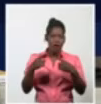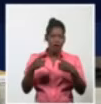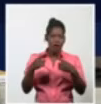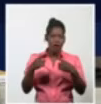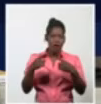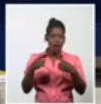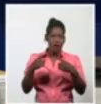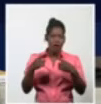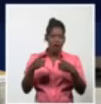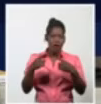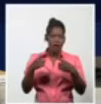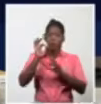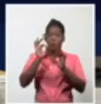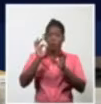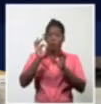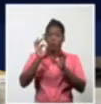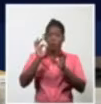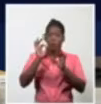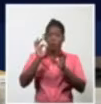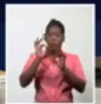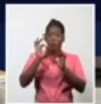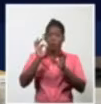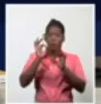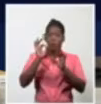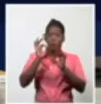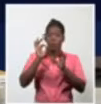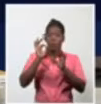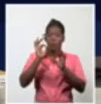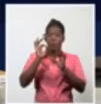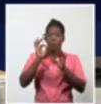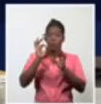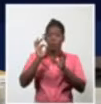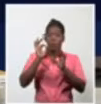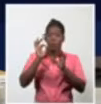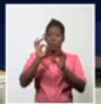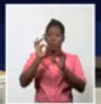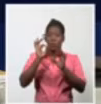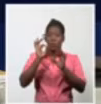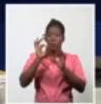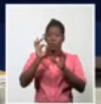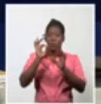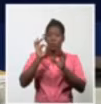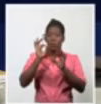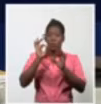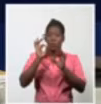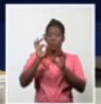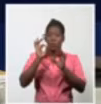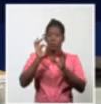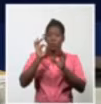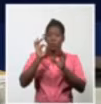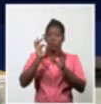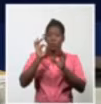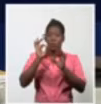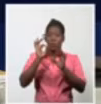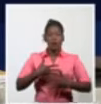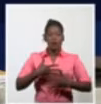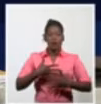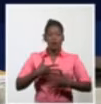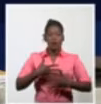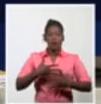provincia. En su estadía hospitalaria presentó sintomatología respiratoria, por lo que fue